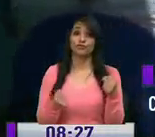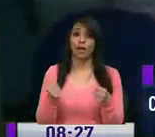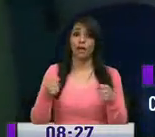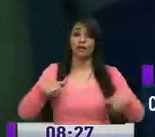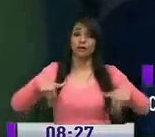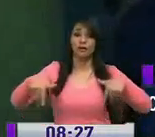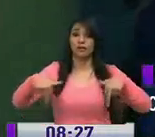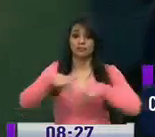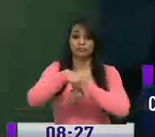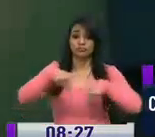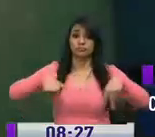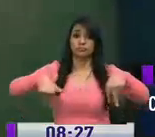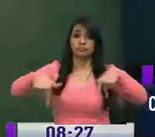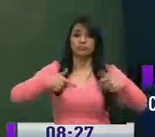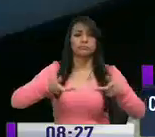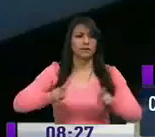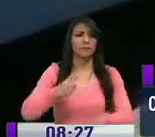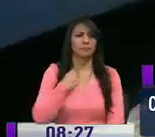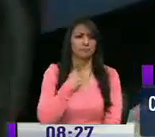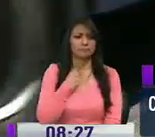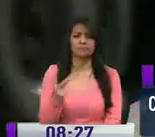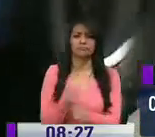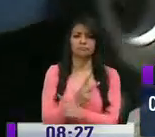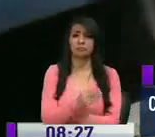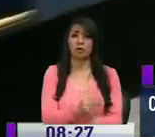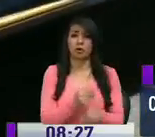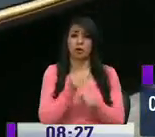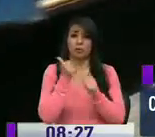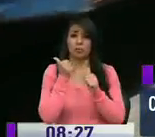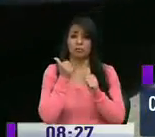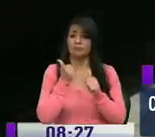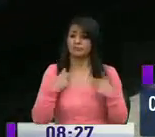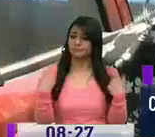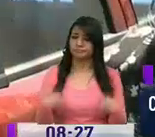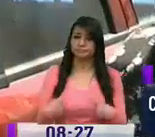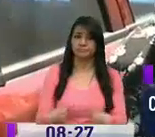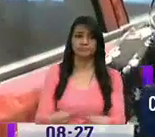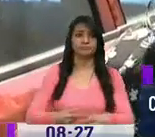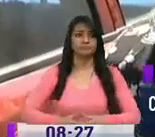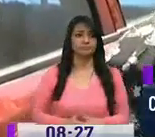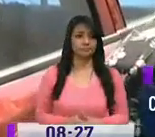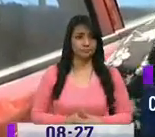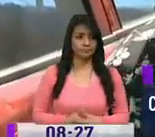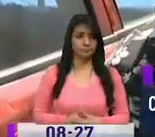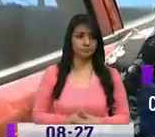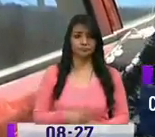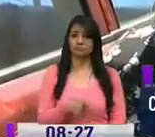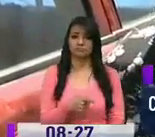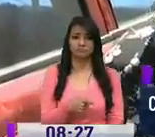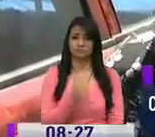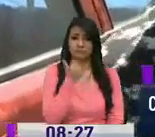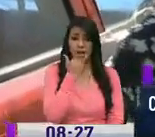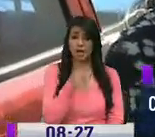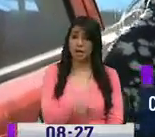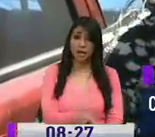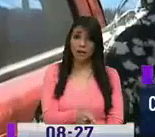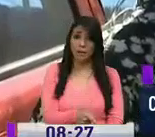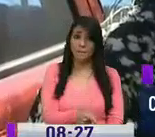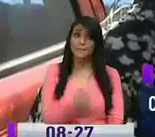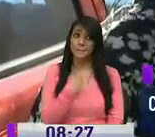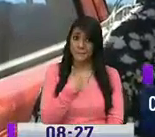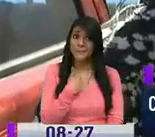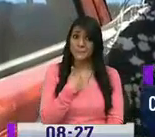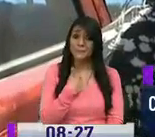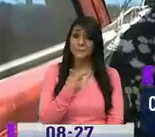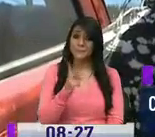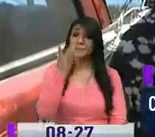ahí circulan, también es molestoso, pues el polvo se levanta a todas horas. Me parece muy mal porque nos está afectando,